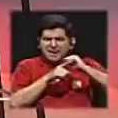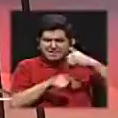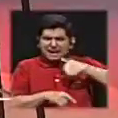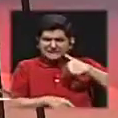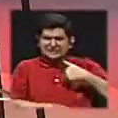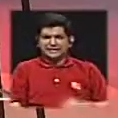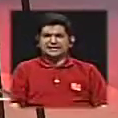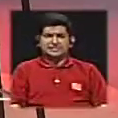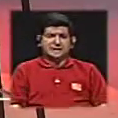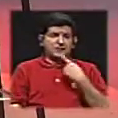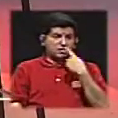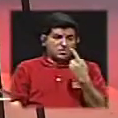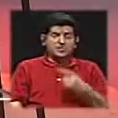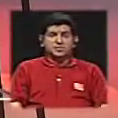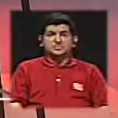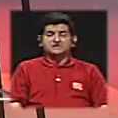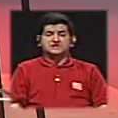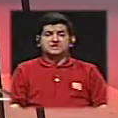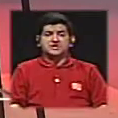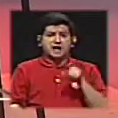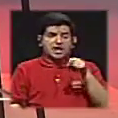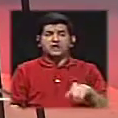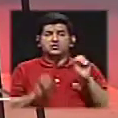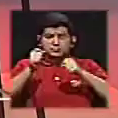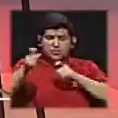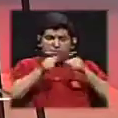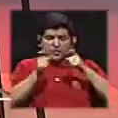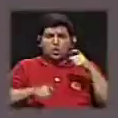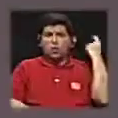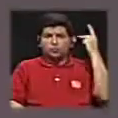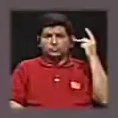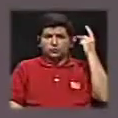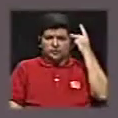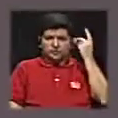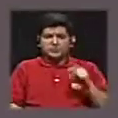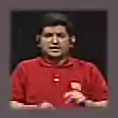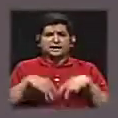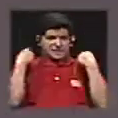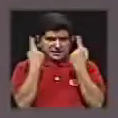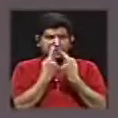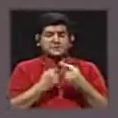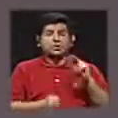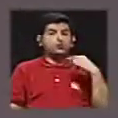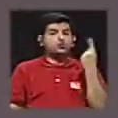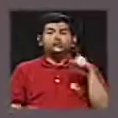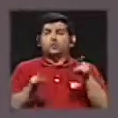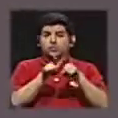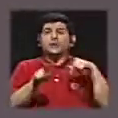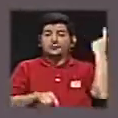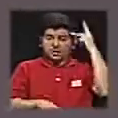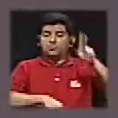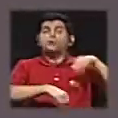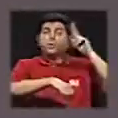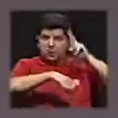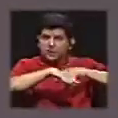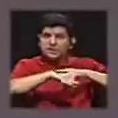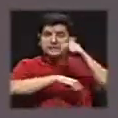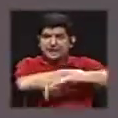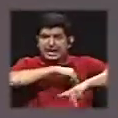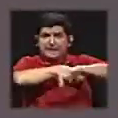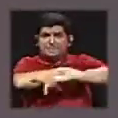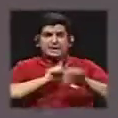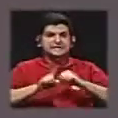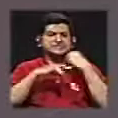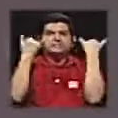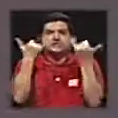hablado don Humberto Vargas, retomaran el control del partido. Sí, pero no solo del partido, de la política nacional. Uh-huh. Este país está como